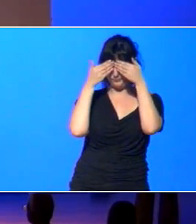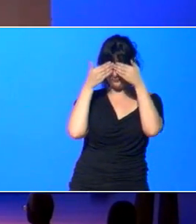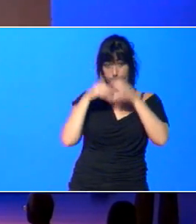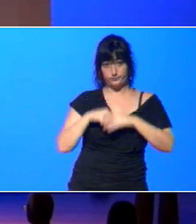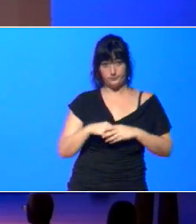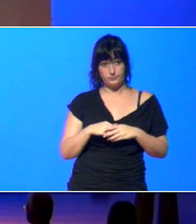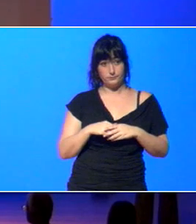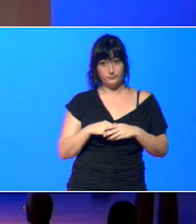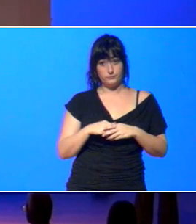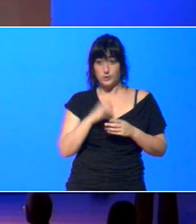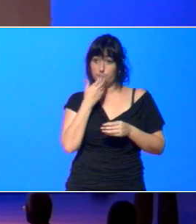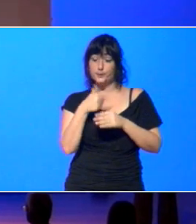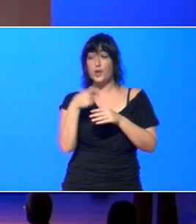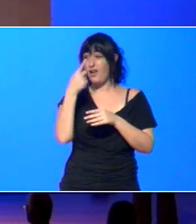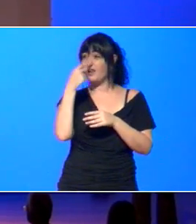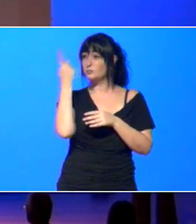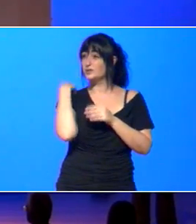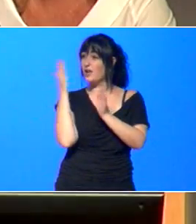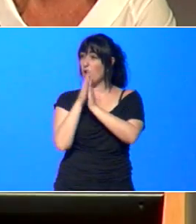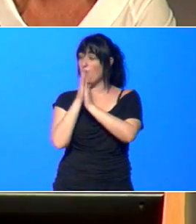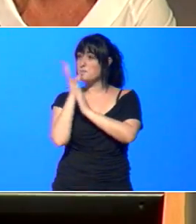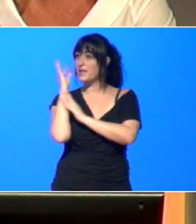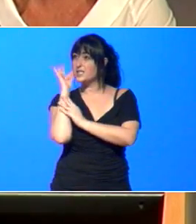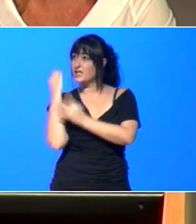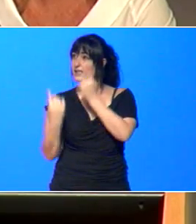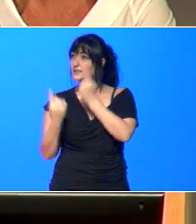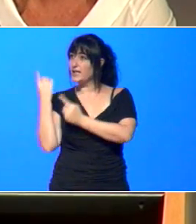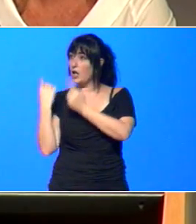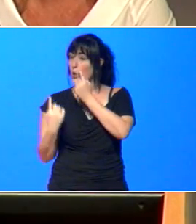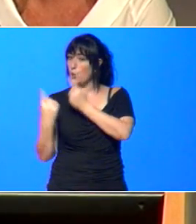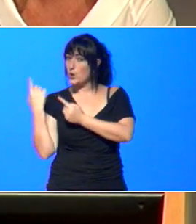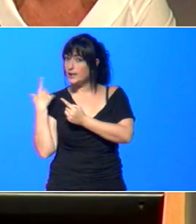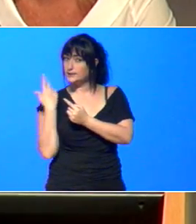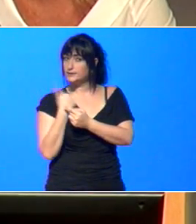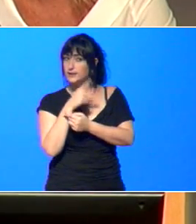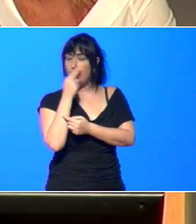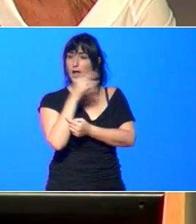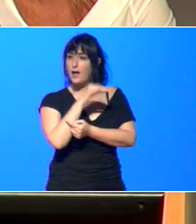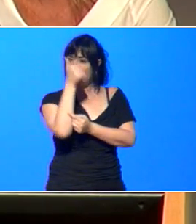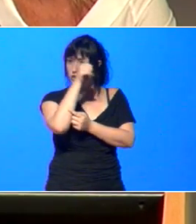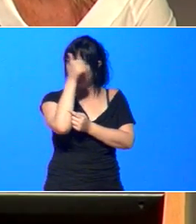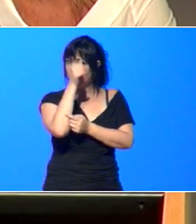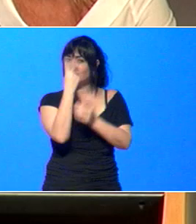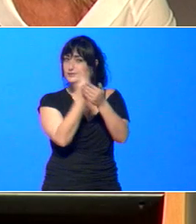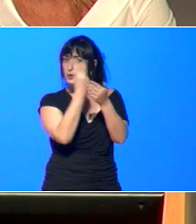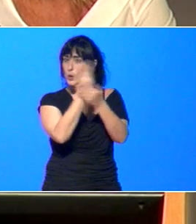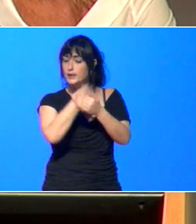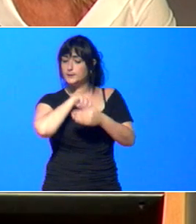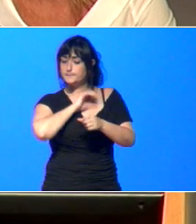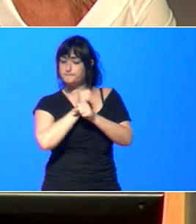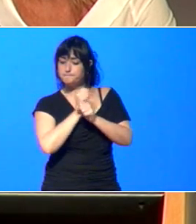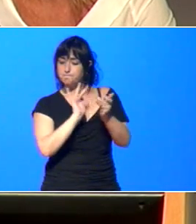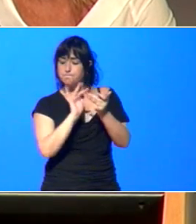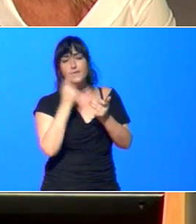Unas compañeras el año pasado sí que hicieron una práctica que era decirles a los chicos con los que trabajamos, en este caso en secundaria, cómo se sentían dentro de la